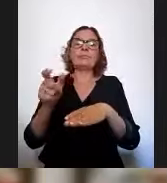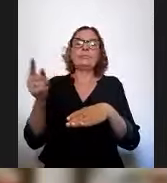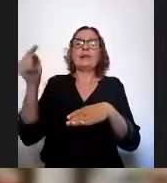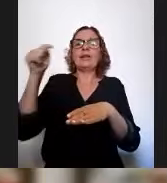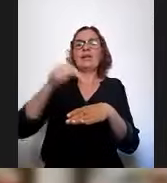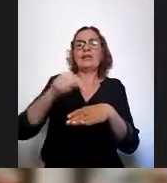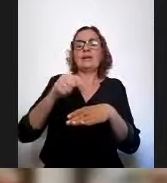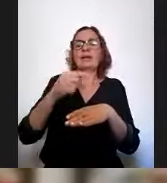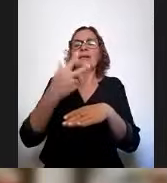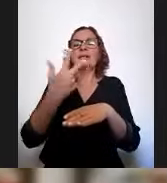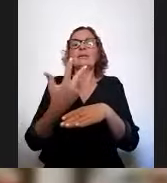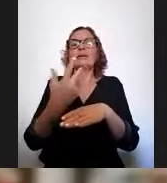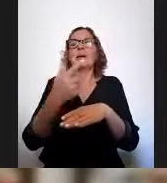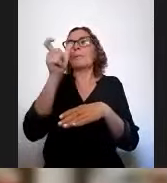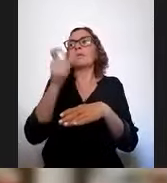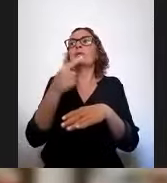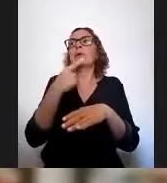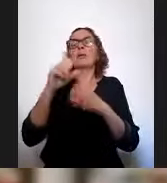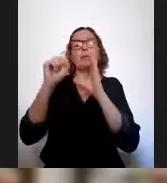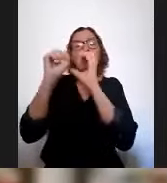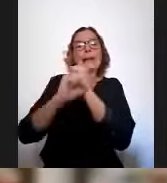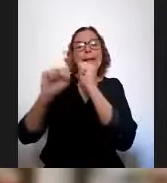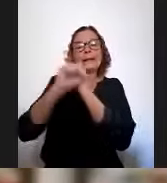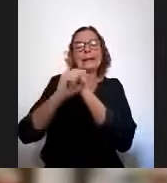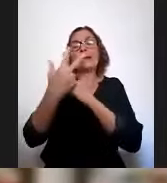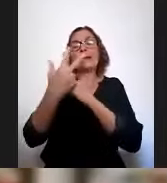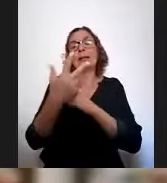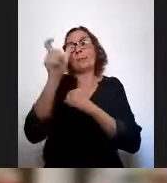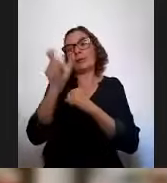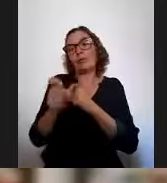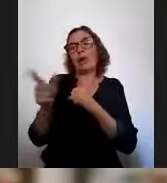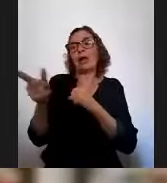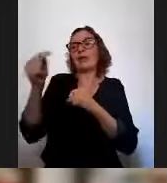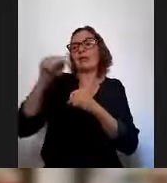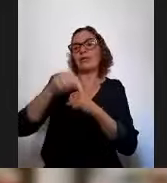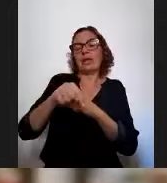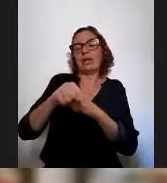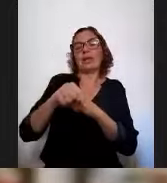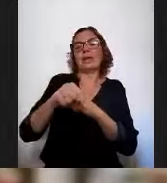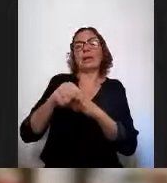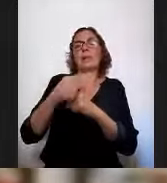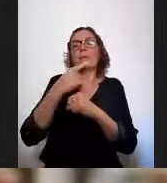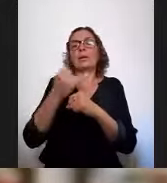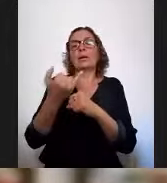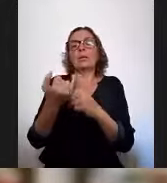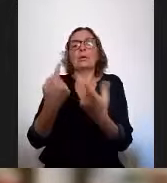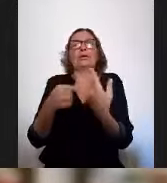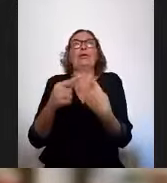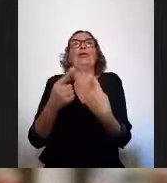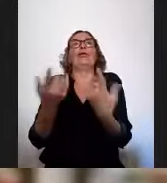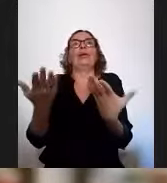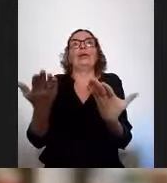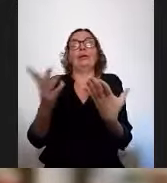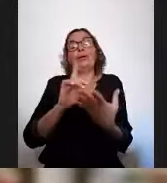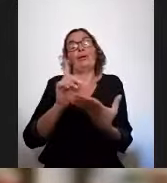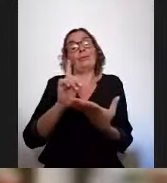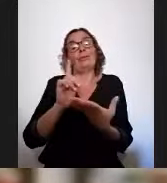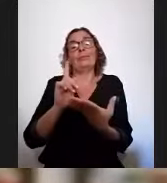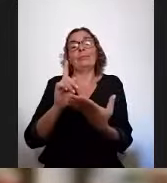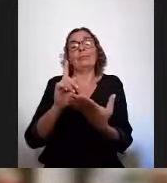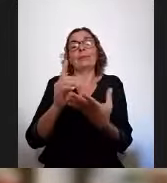Tres personas que son ingenieros, tres personas que vienen, que son los tres chefs. Entonces, no, tiene que ser